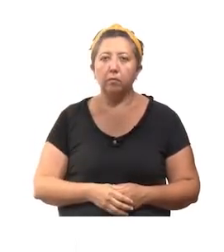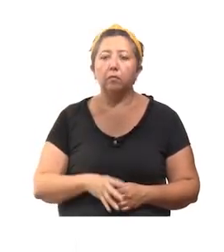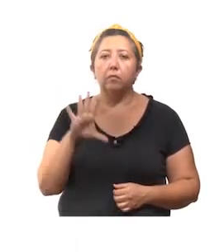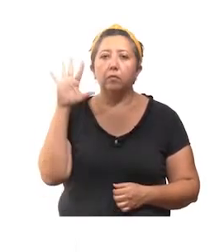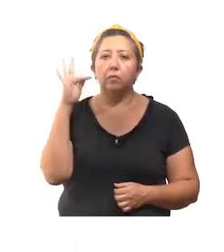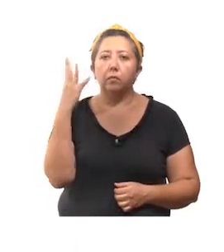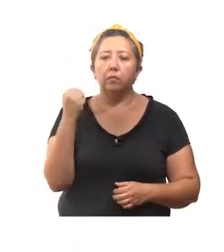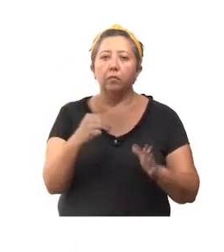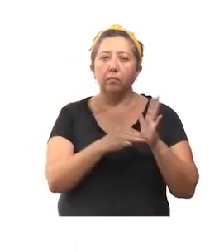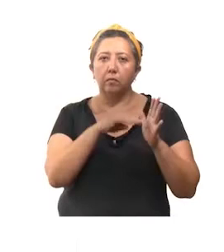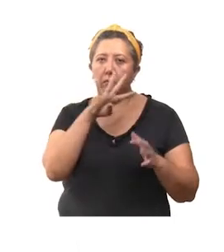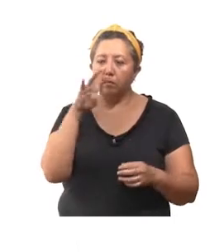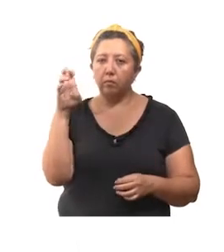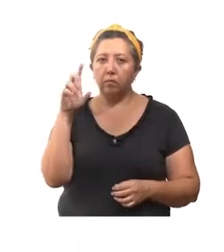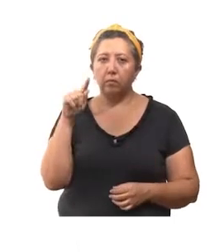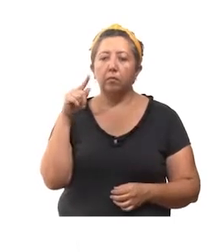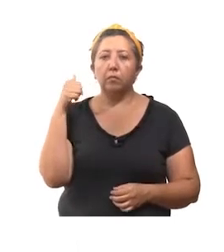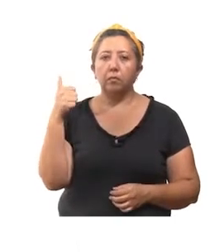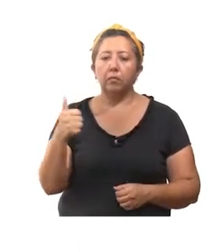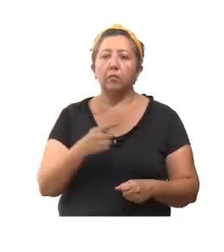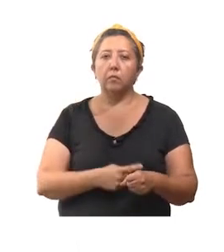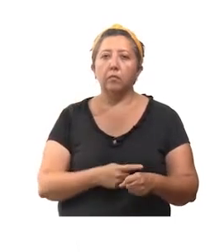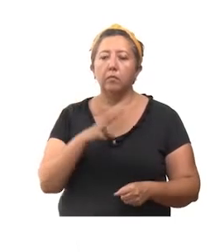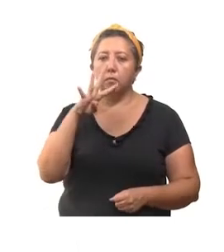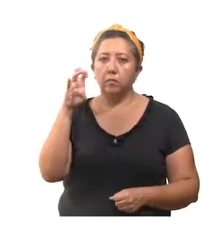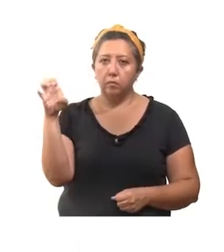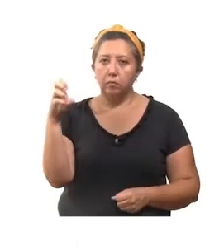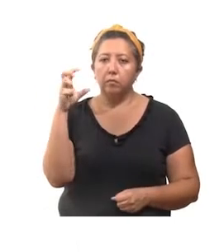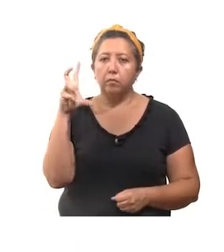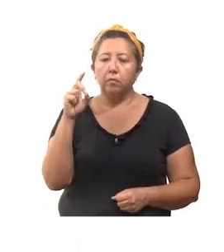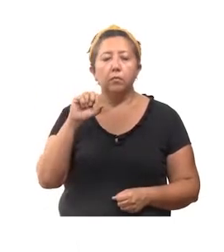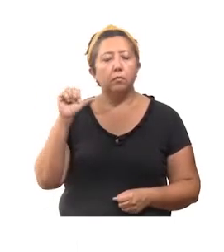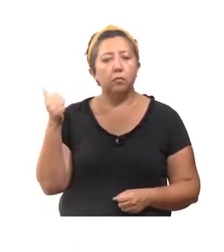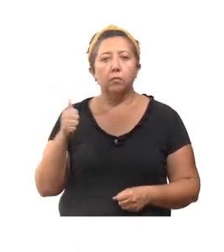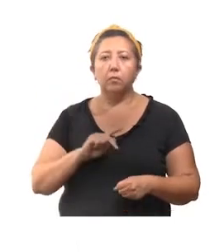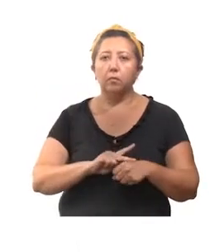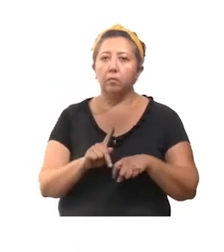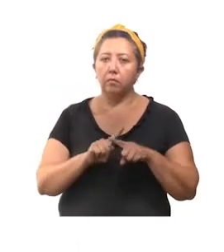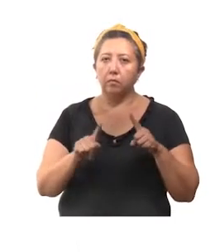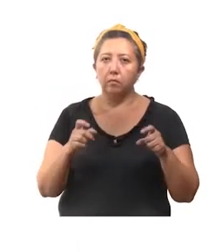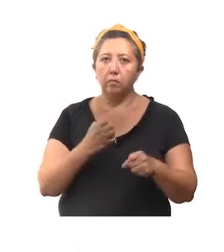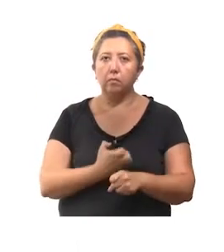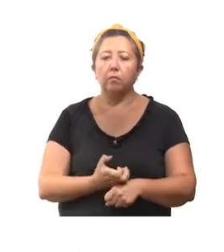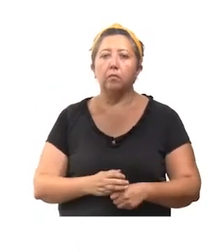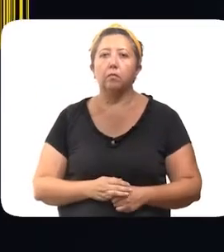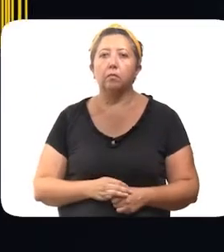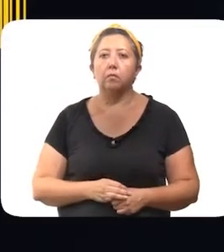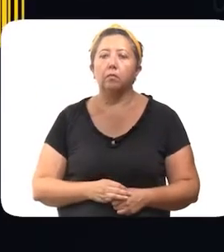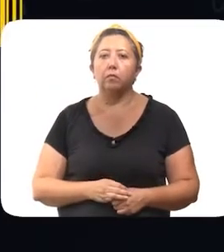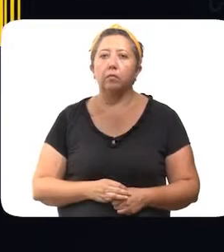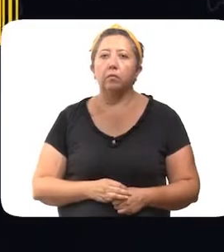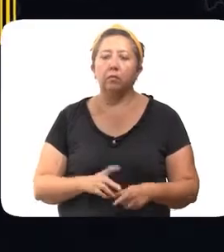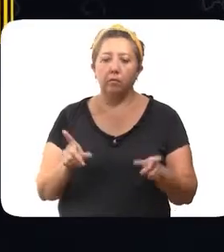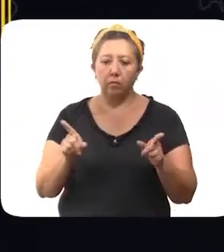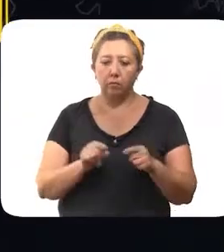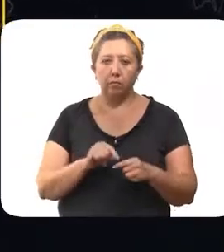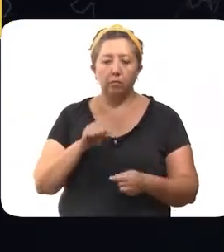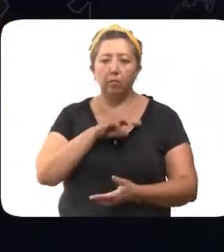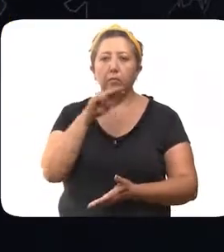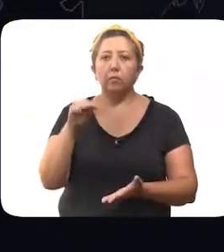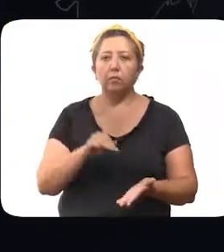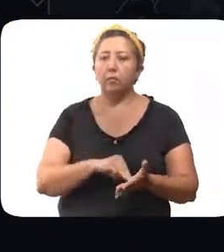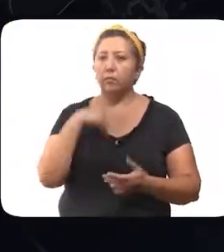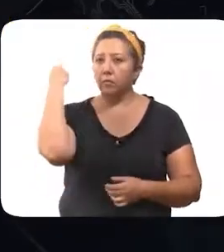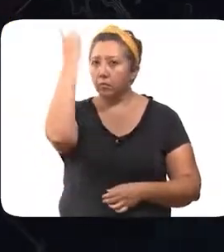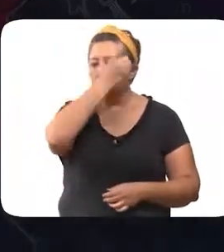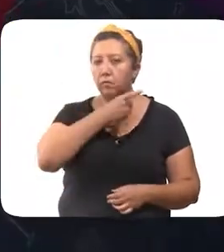los 49.476 casos positivos, 430 son de otro país u otro estado. Específicamente en Mérida